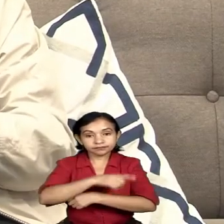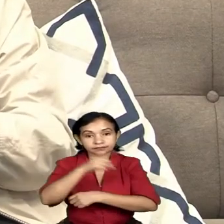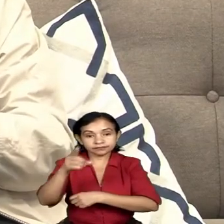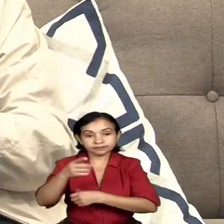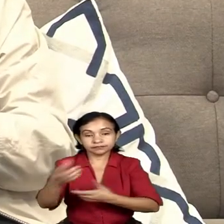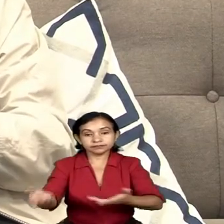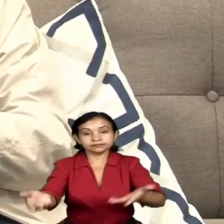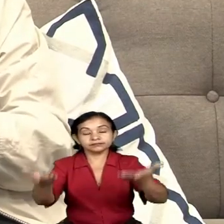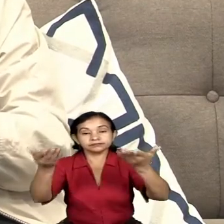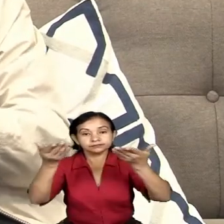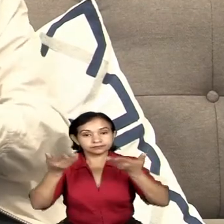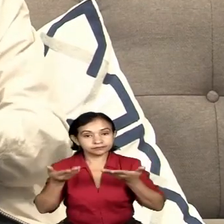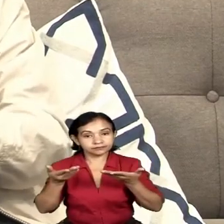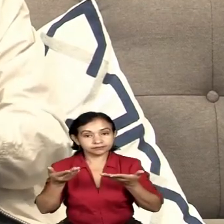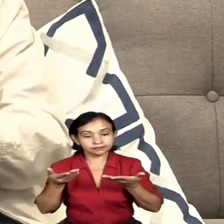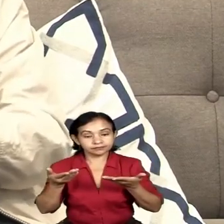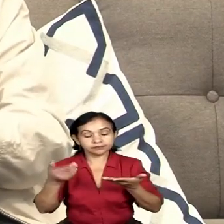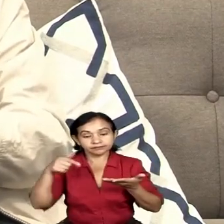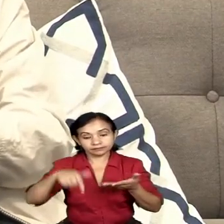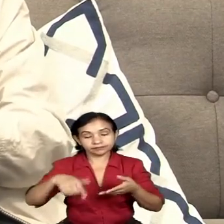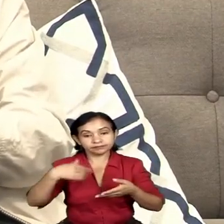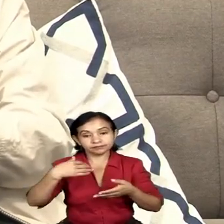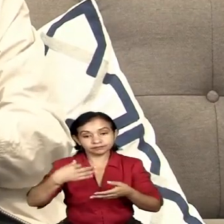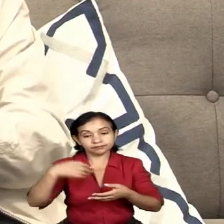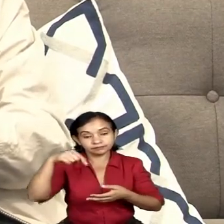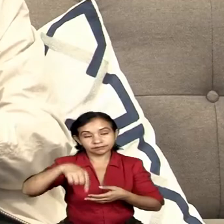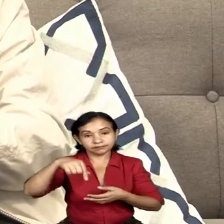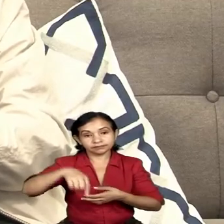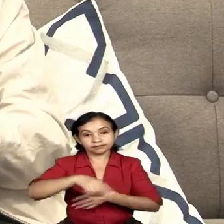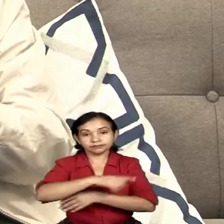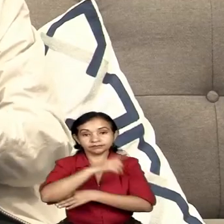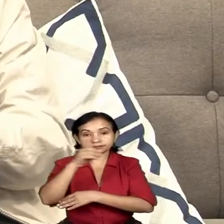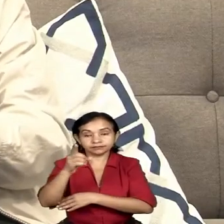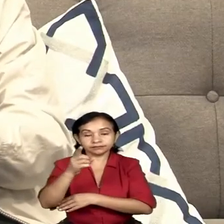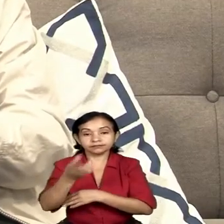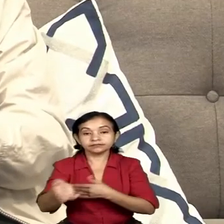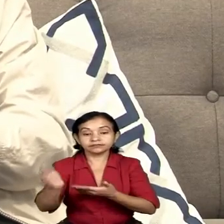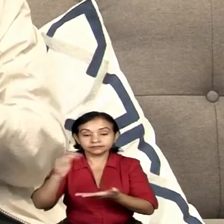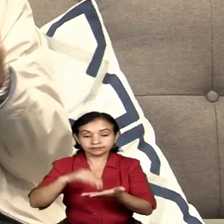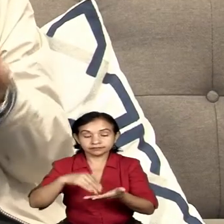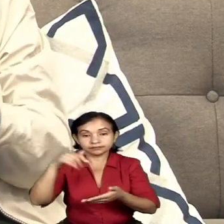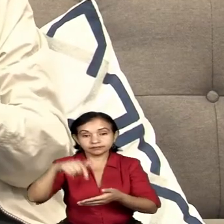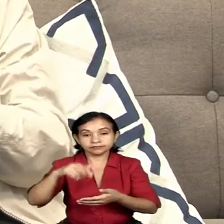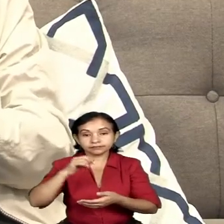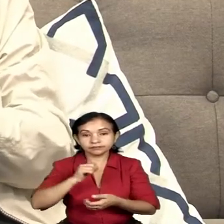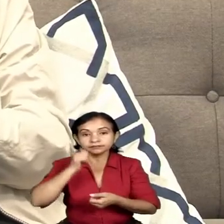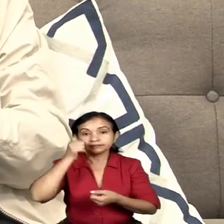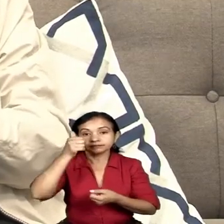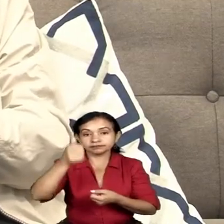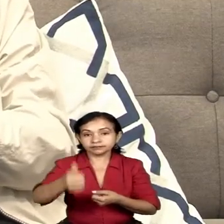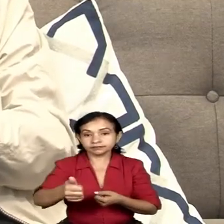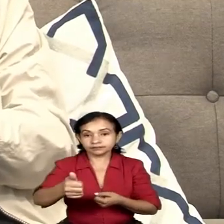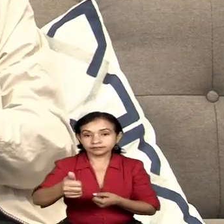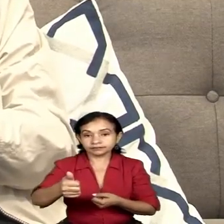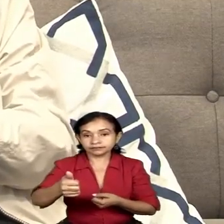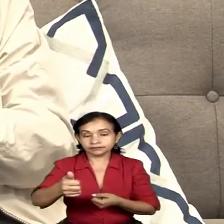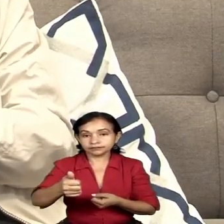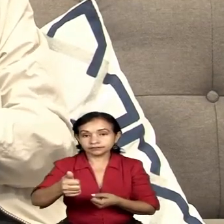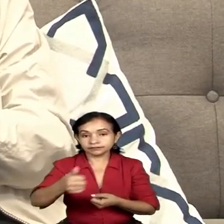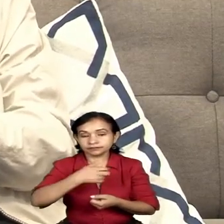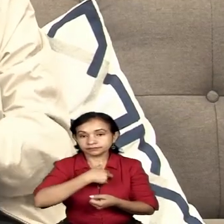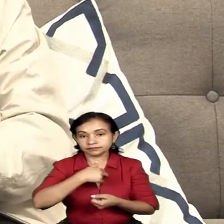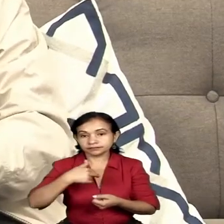trae presente. Hoy nos reivindica. Mañana que se da